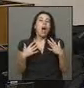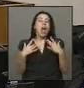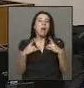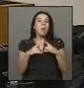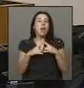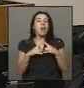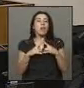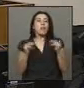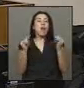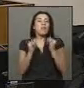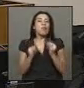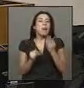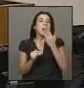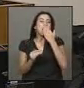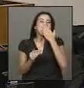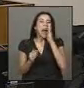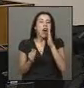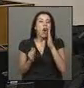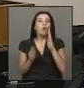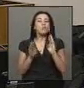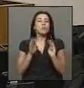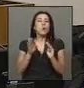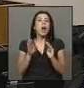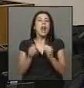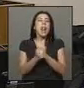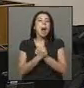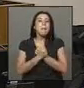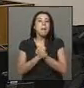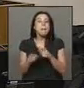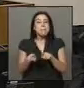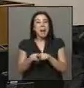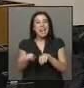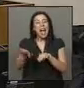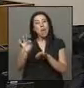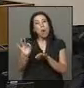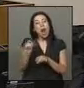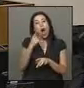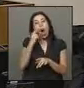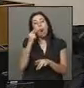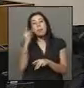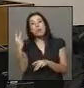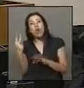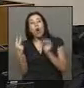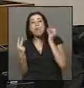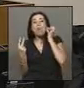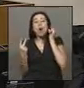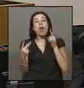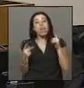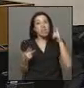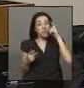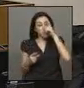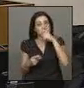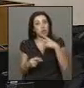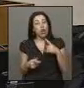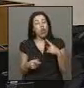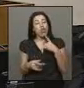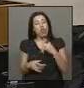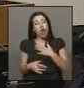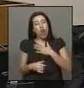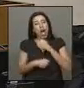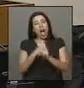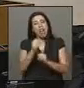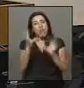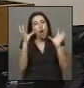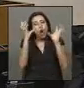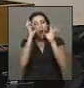amor de parejas del mismo sexo. Es un pequeño paso que ha costado mucho dolor. Han sido años de oscuridad,